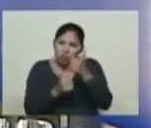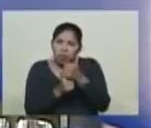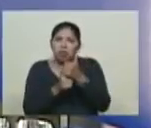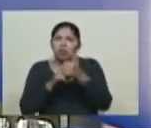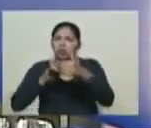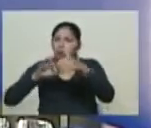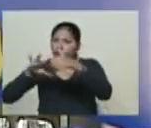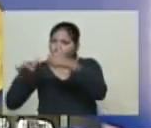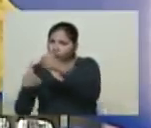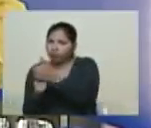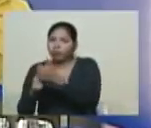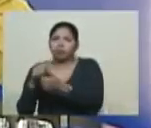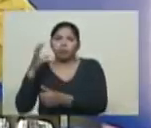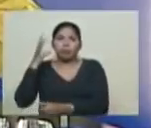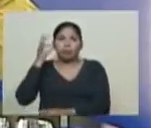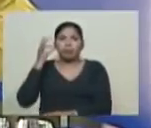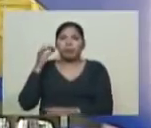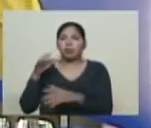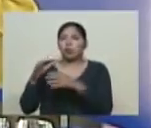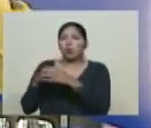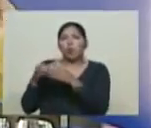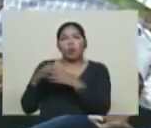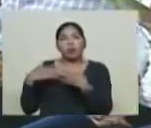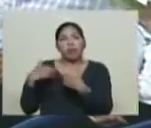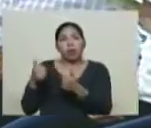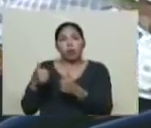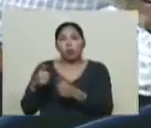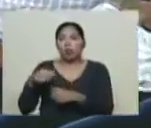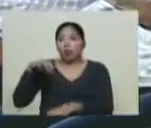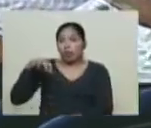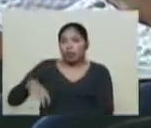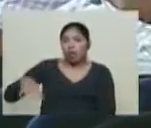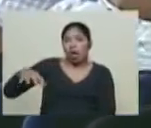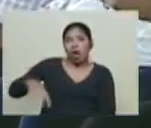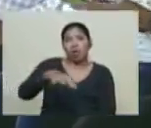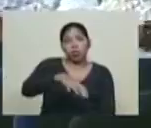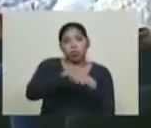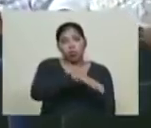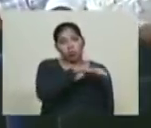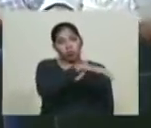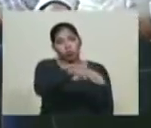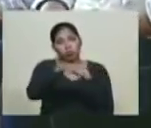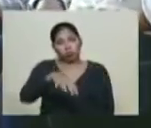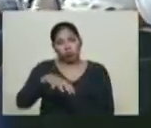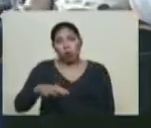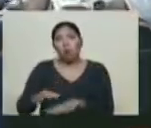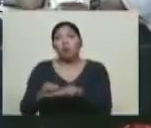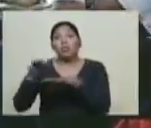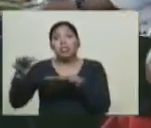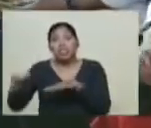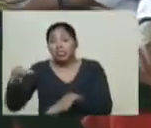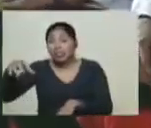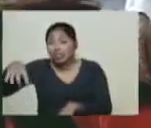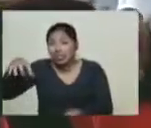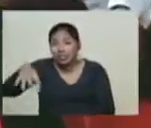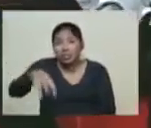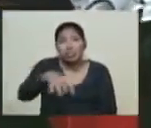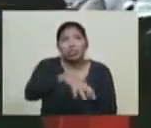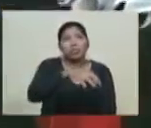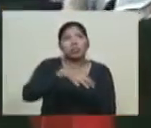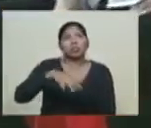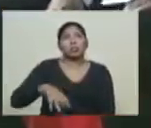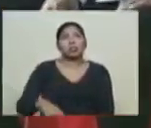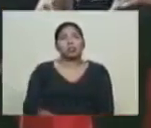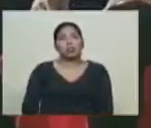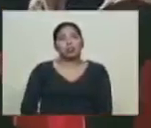viceministras, a todos los equipos de salud estadales, direcciones estadales, municipales. Nosotros tenemos que